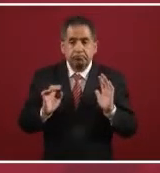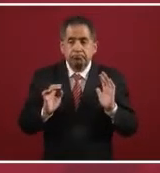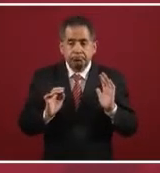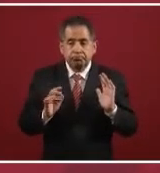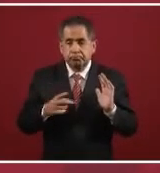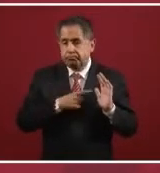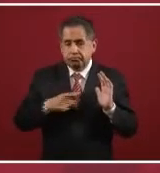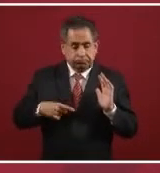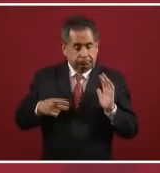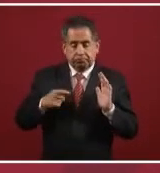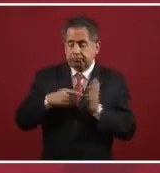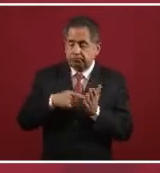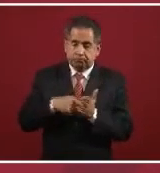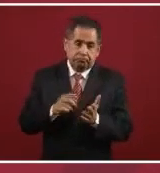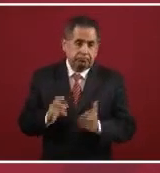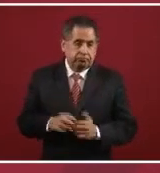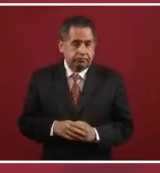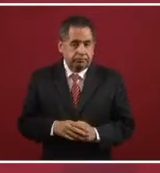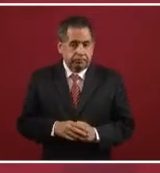que